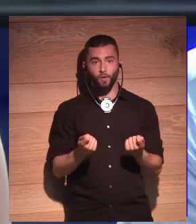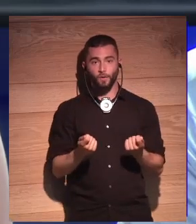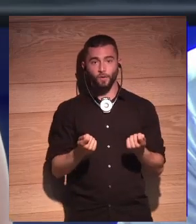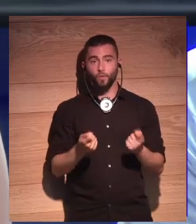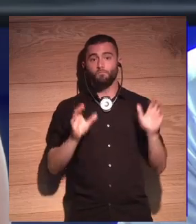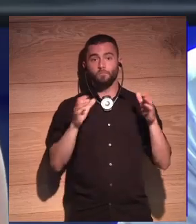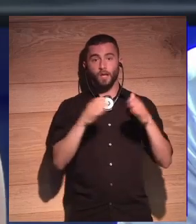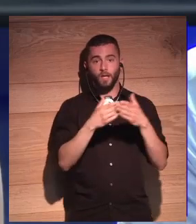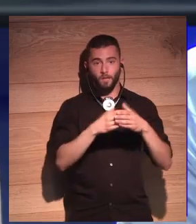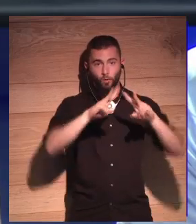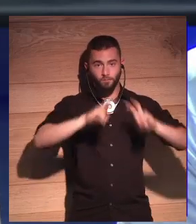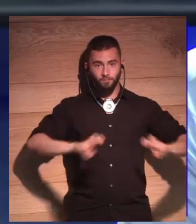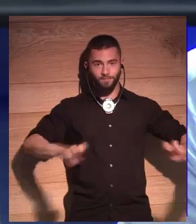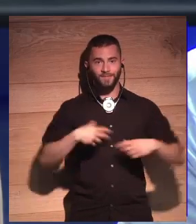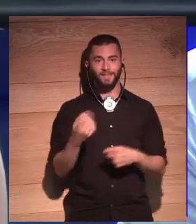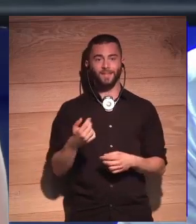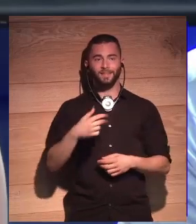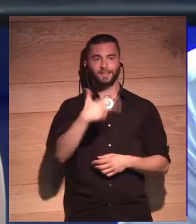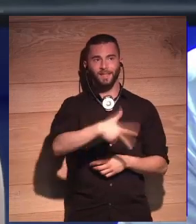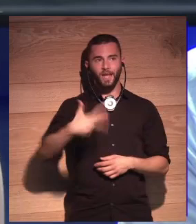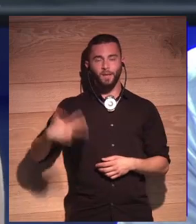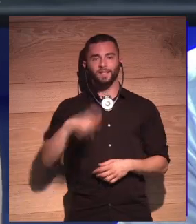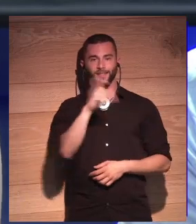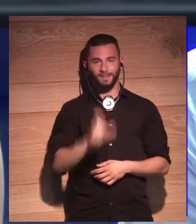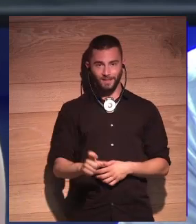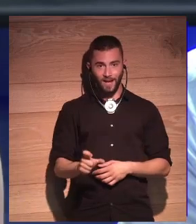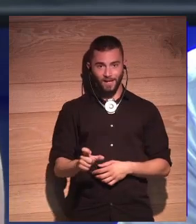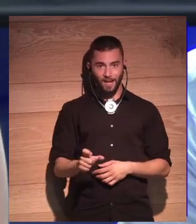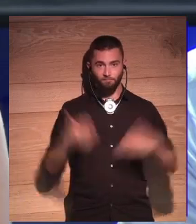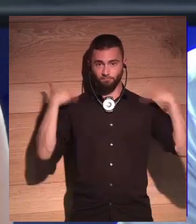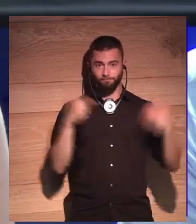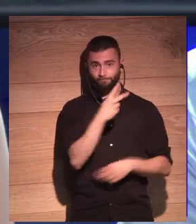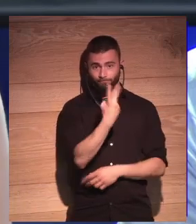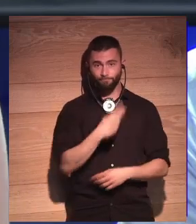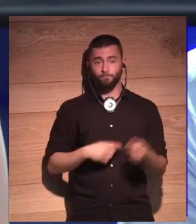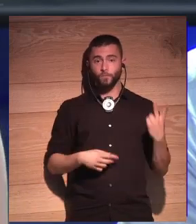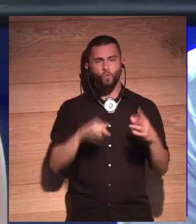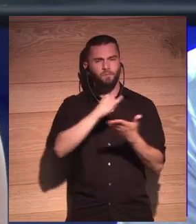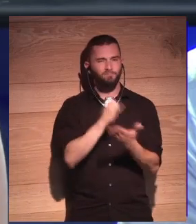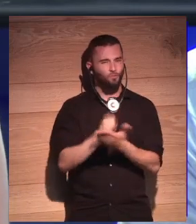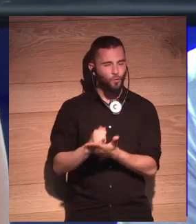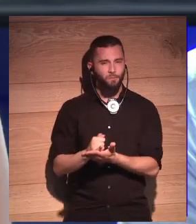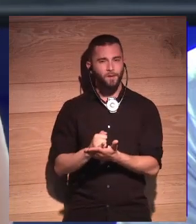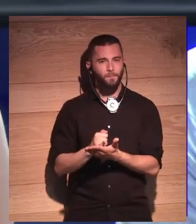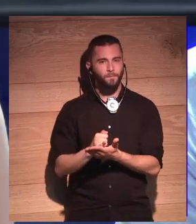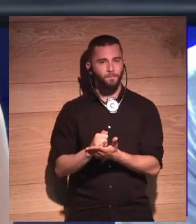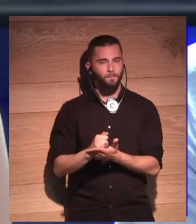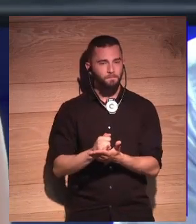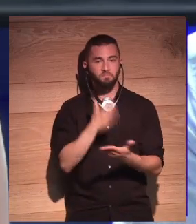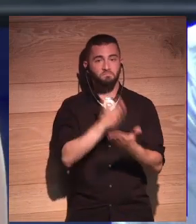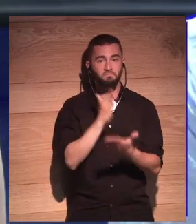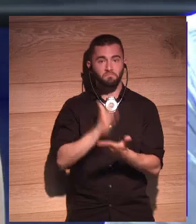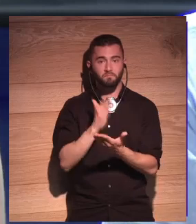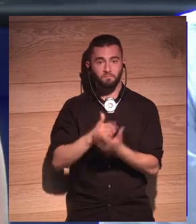equipo de investigación de Dinamarca y de Italia, hicieron una prueba en clases con niños de